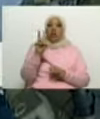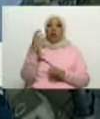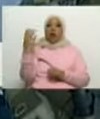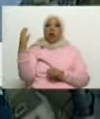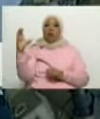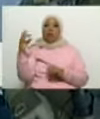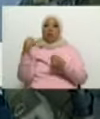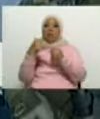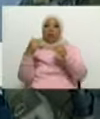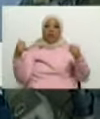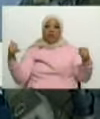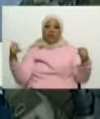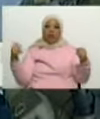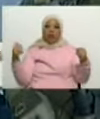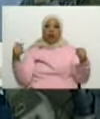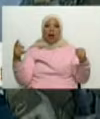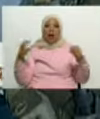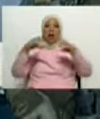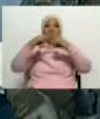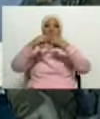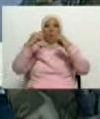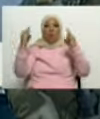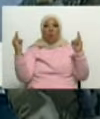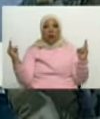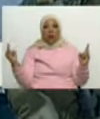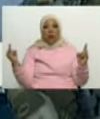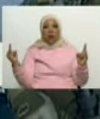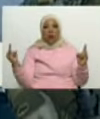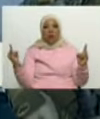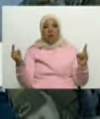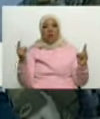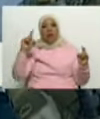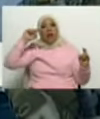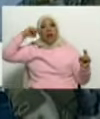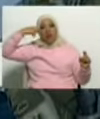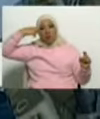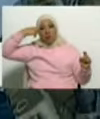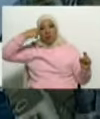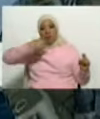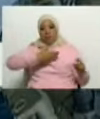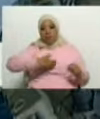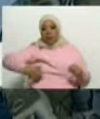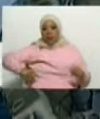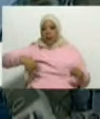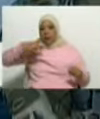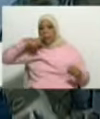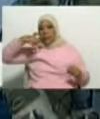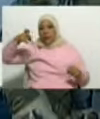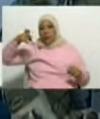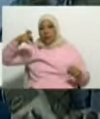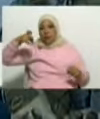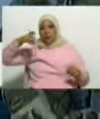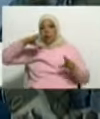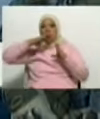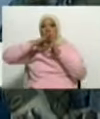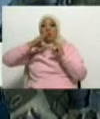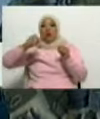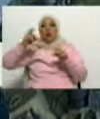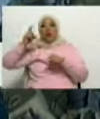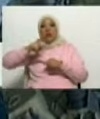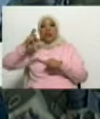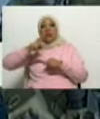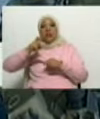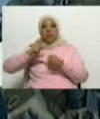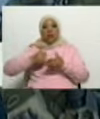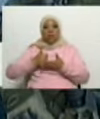de protección que se van a hacer acá y recomendarle a nuestro presidente Nicolás Maduro todos los elementos que sean